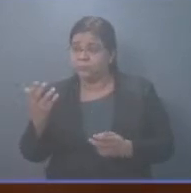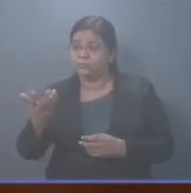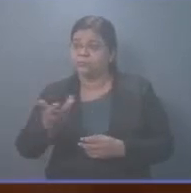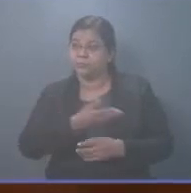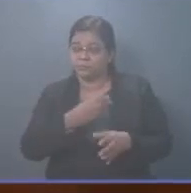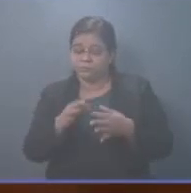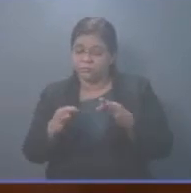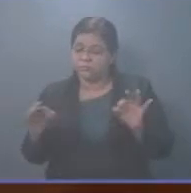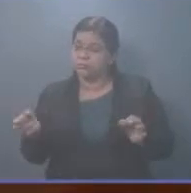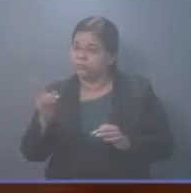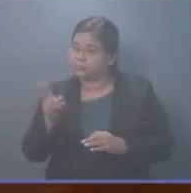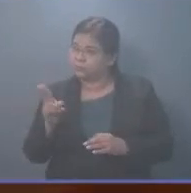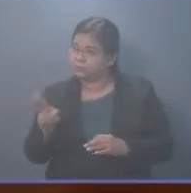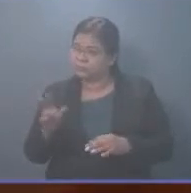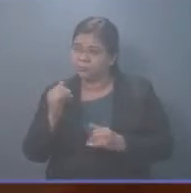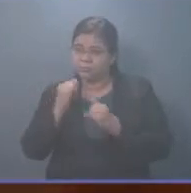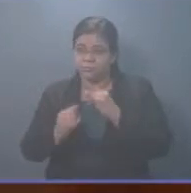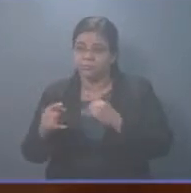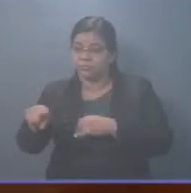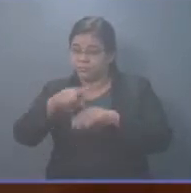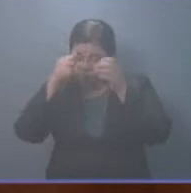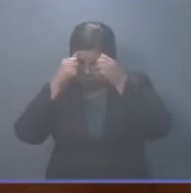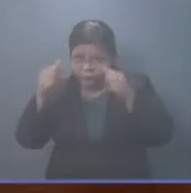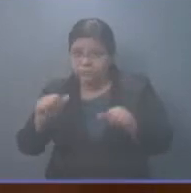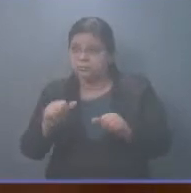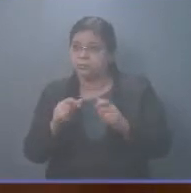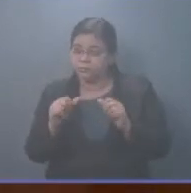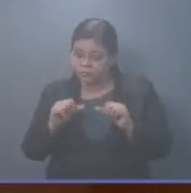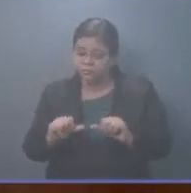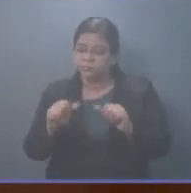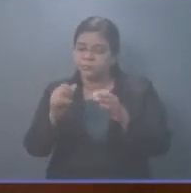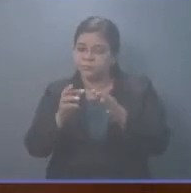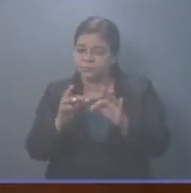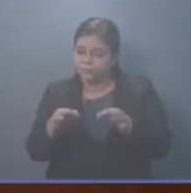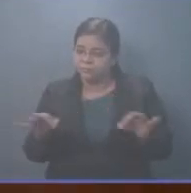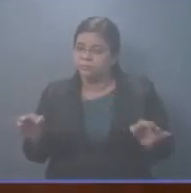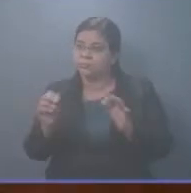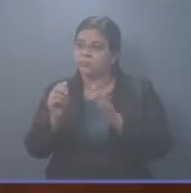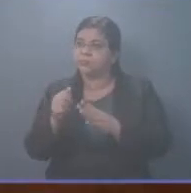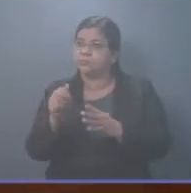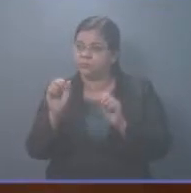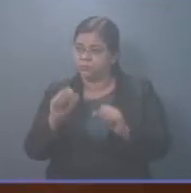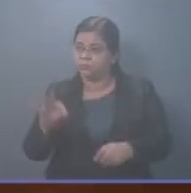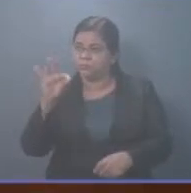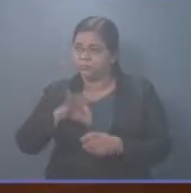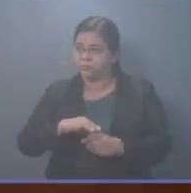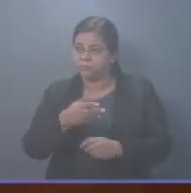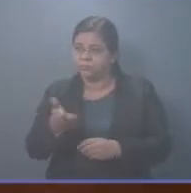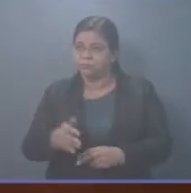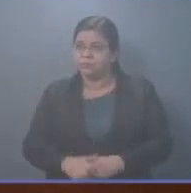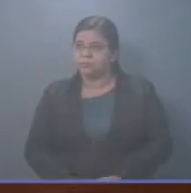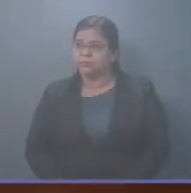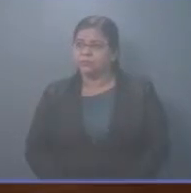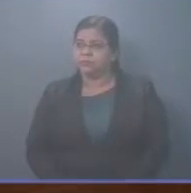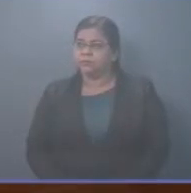la redacción original. Los que estén de acuerdo con mantener la redacción original de este artículo, favor emitir su voto.